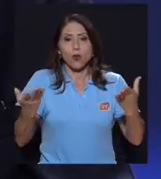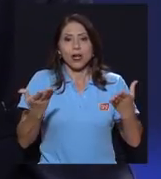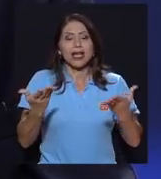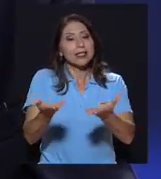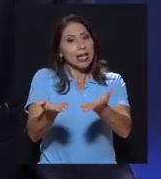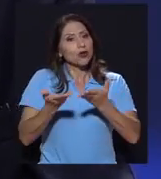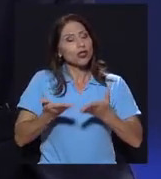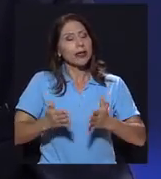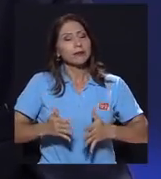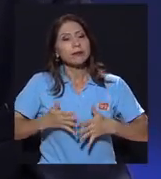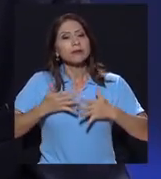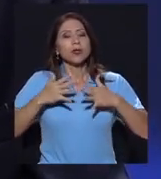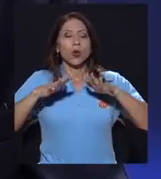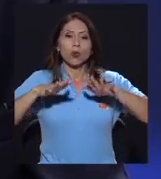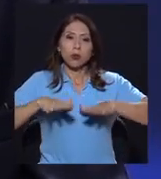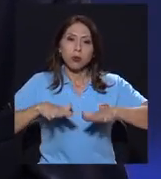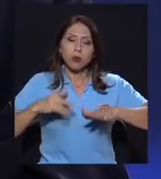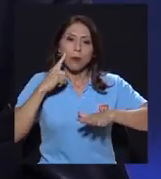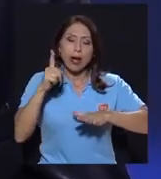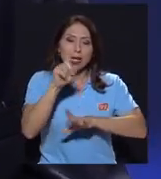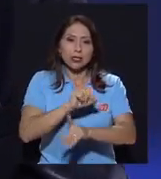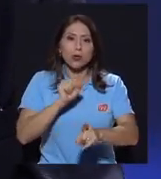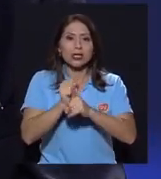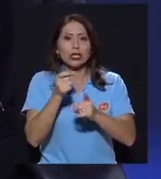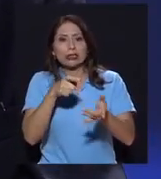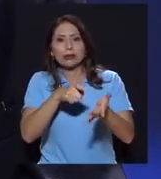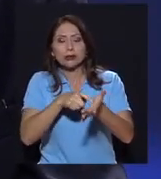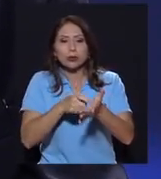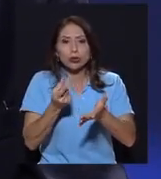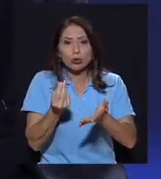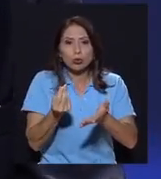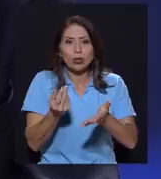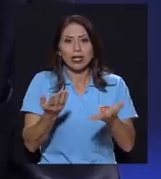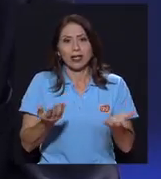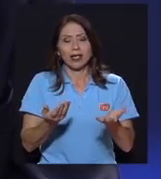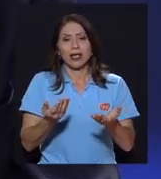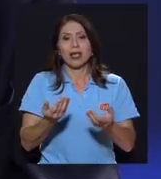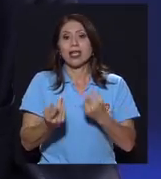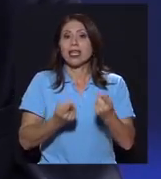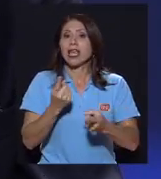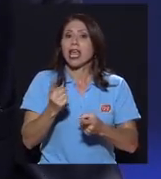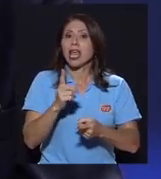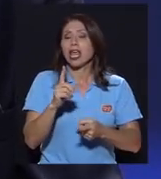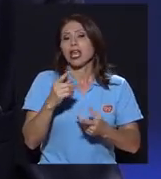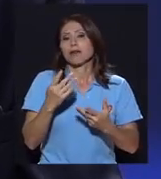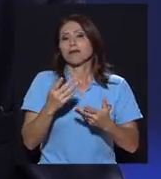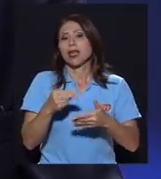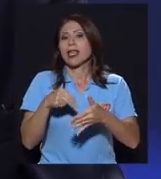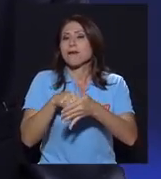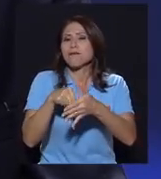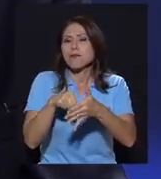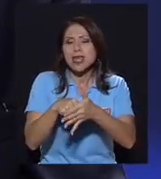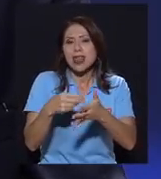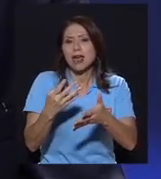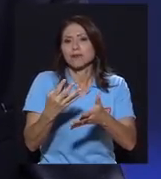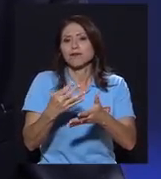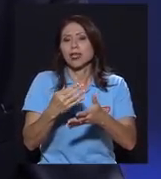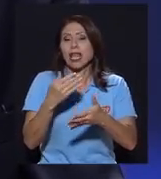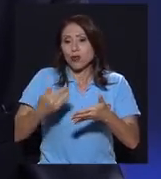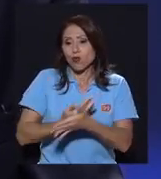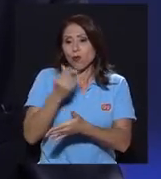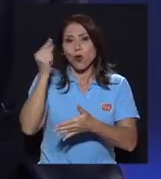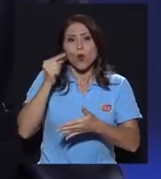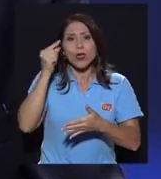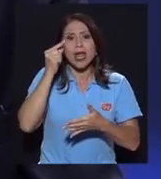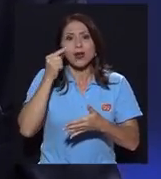tanque de oxígeno para la situación fiscal y que nos impida no sólo que el nuevo gobierno entre con una situación precaria en